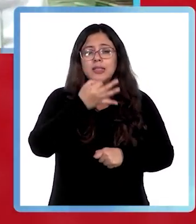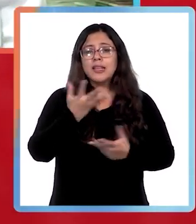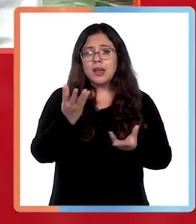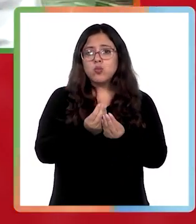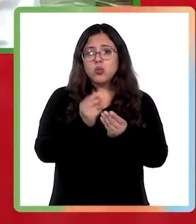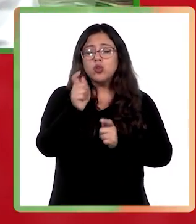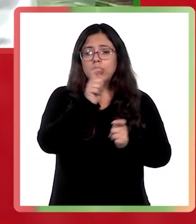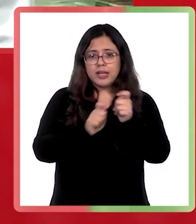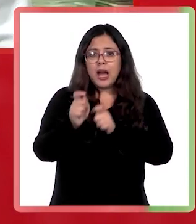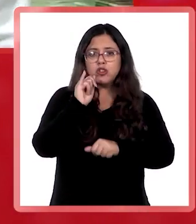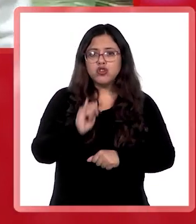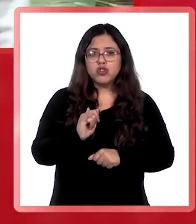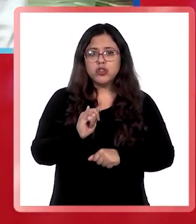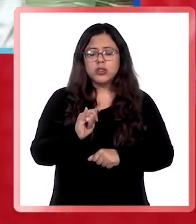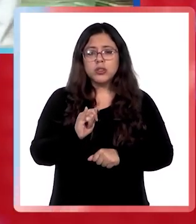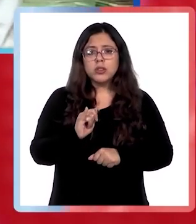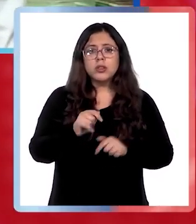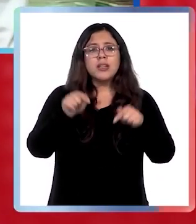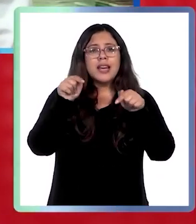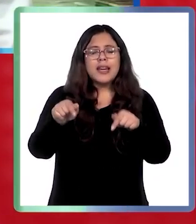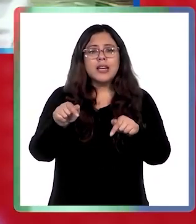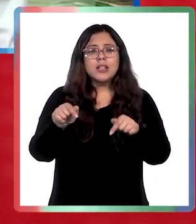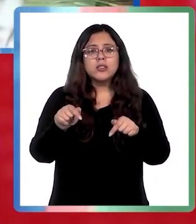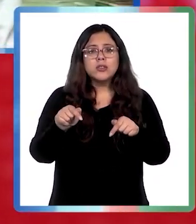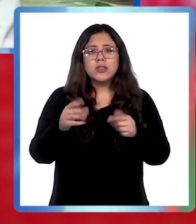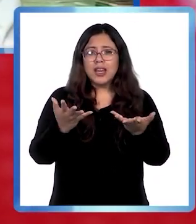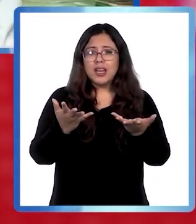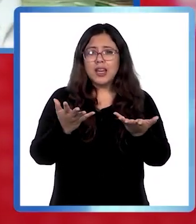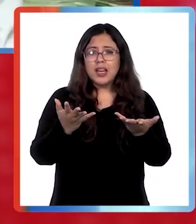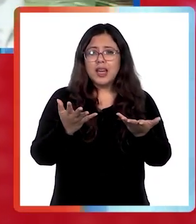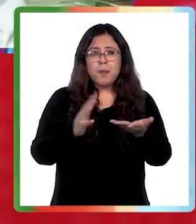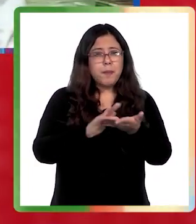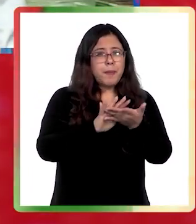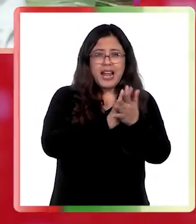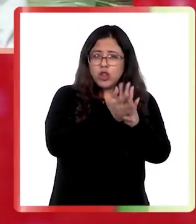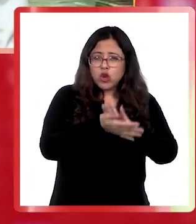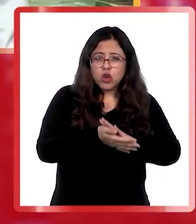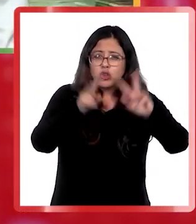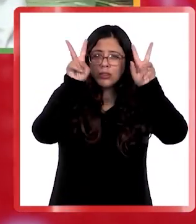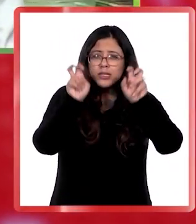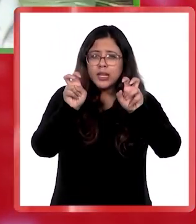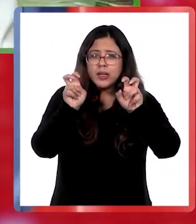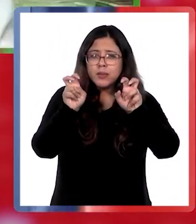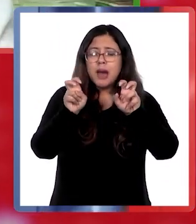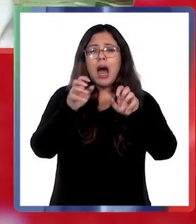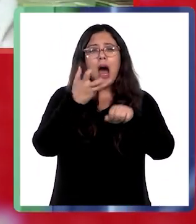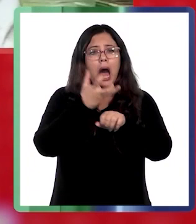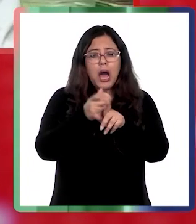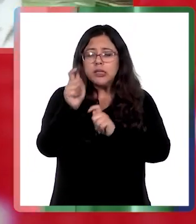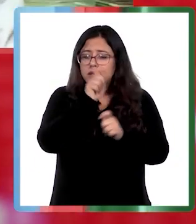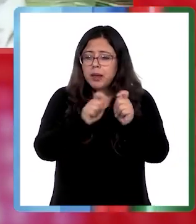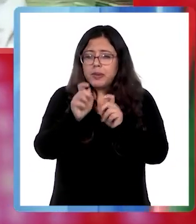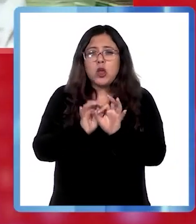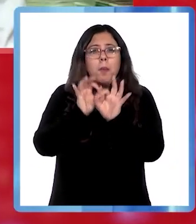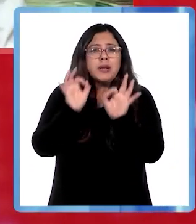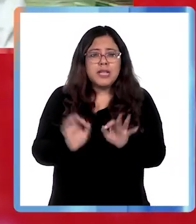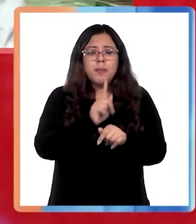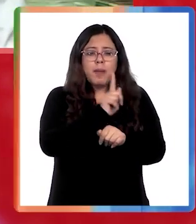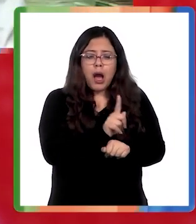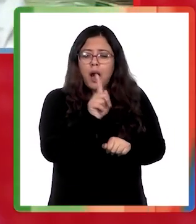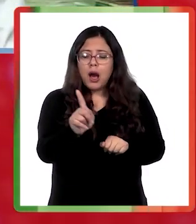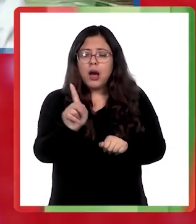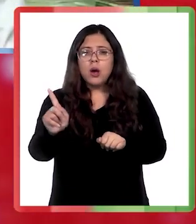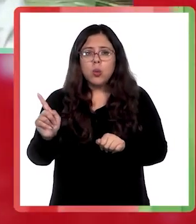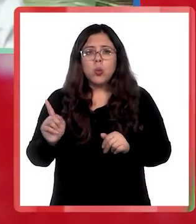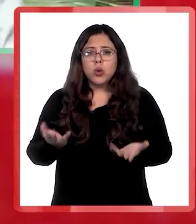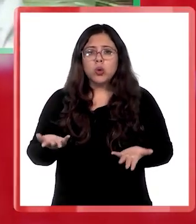tratamientos. ¿Son todos para todos los casos? ¿Hay tratamientos específicos para cada caso? ¿Y cómo